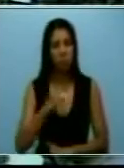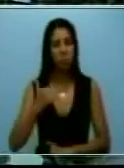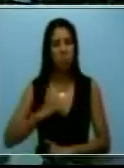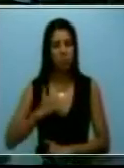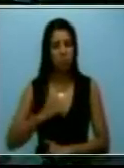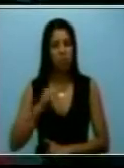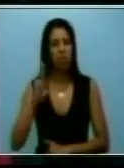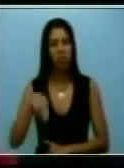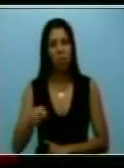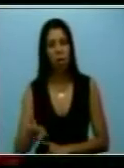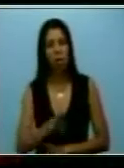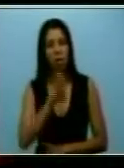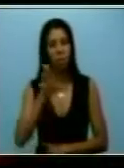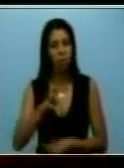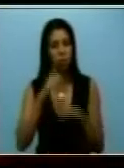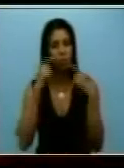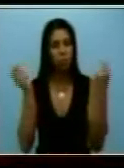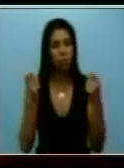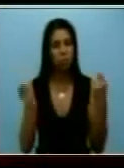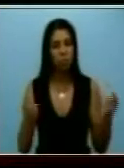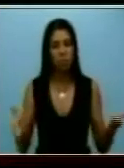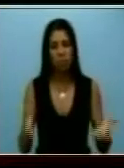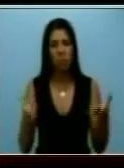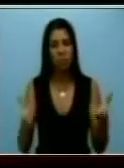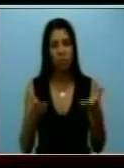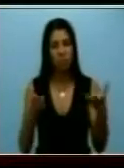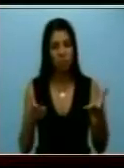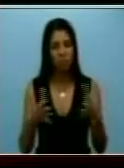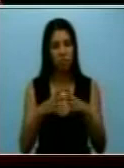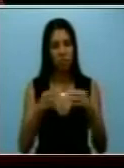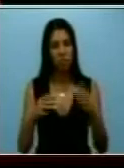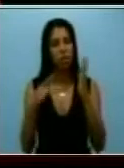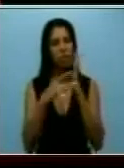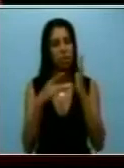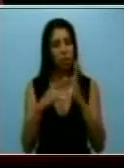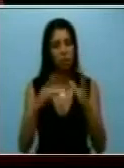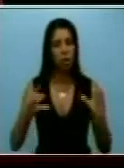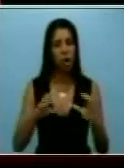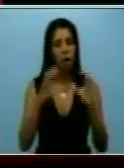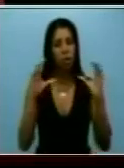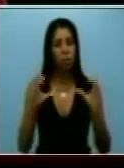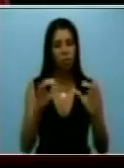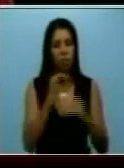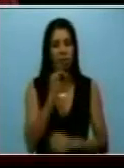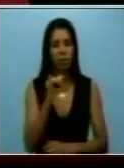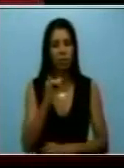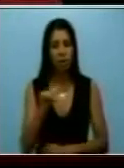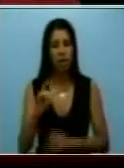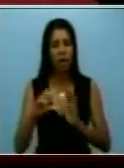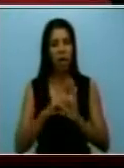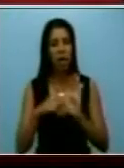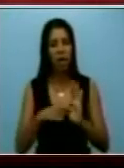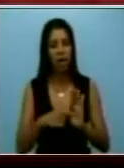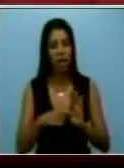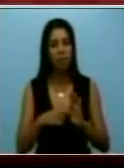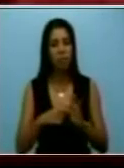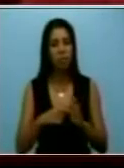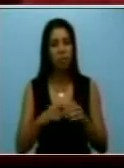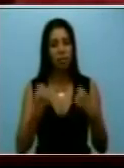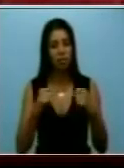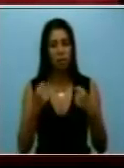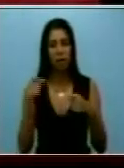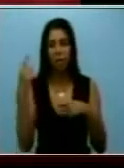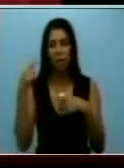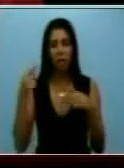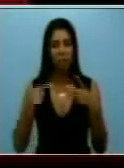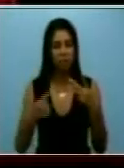promover el uso en todos y cada uno de los espacios de las tecnologías de información. Una ley que aplica en diferentes